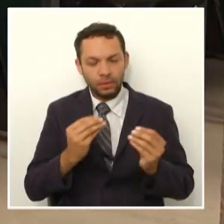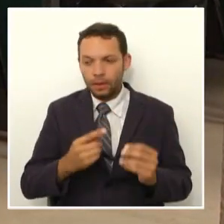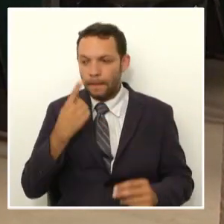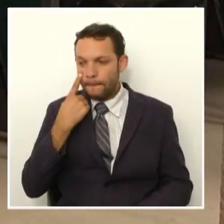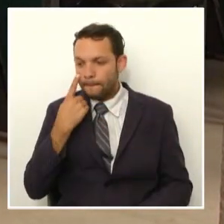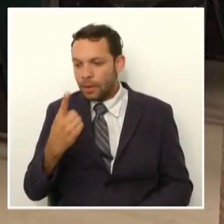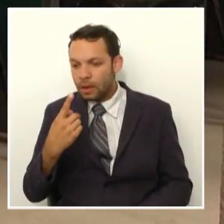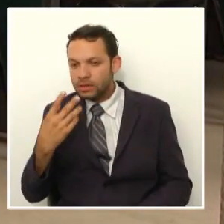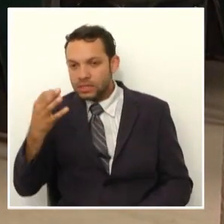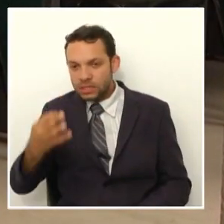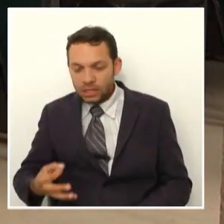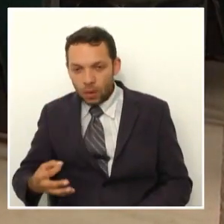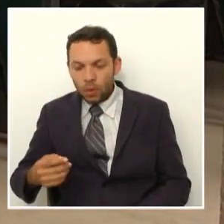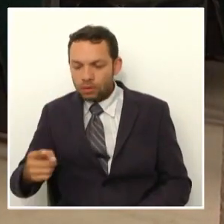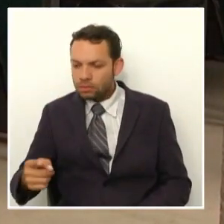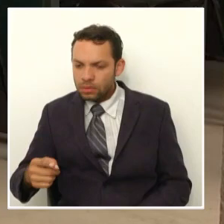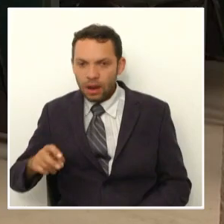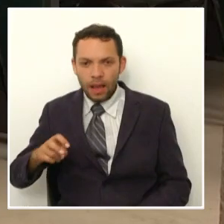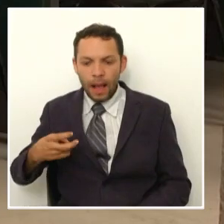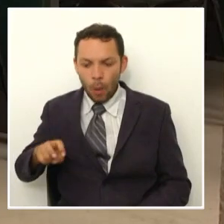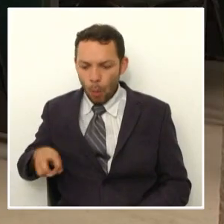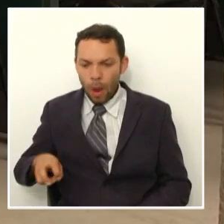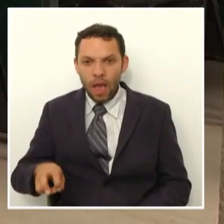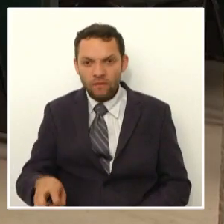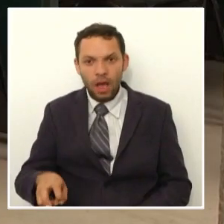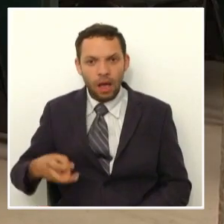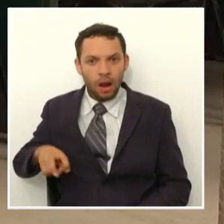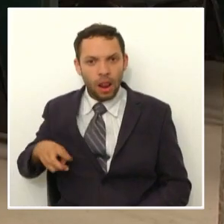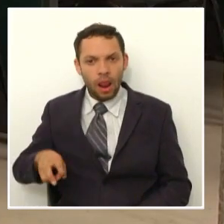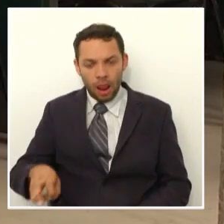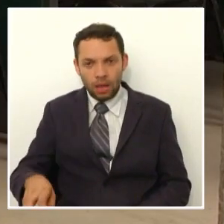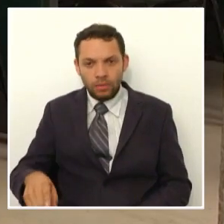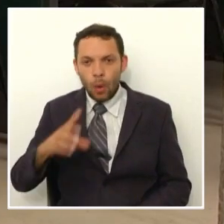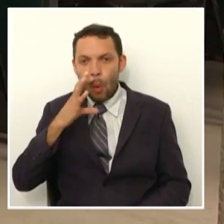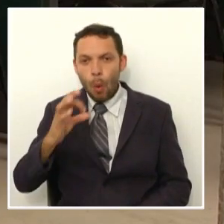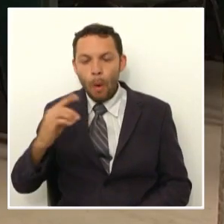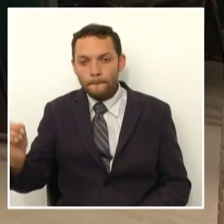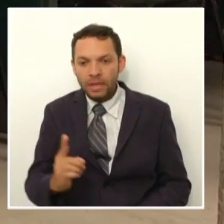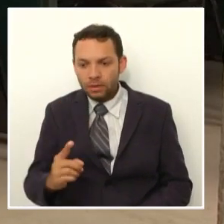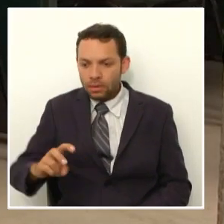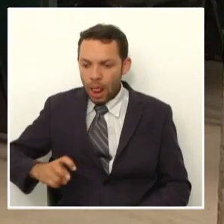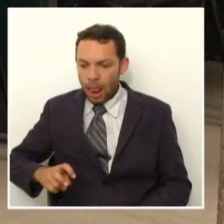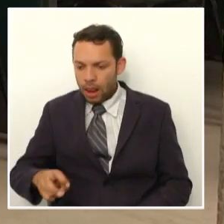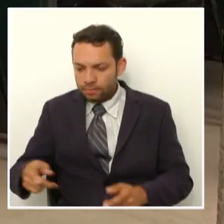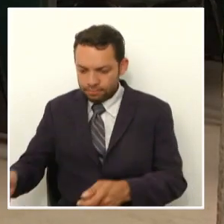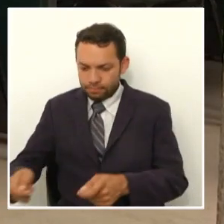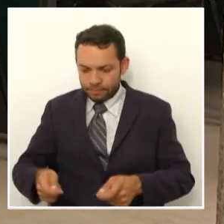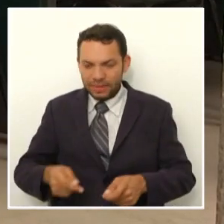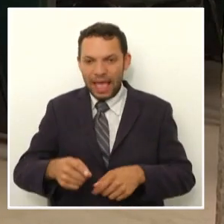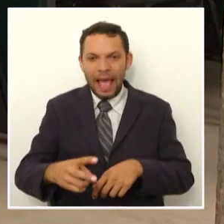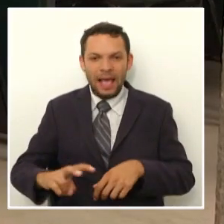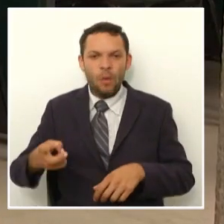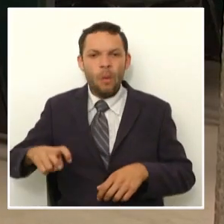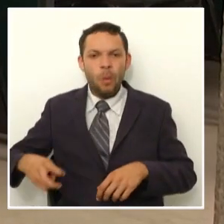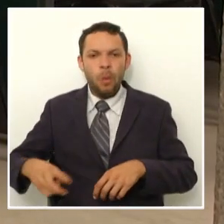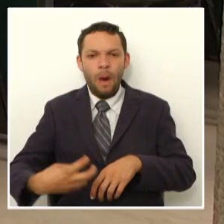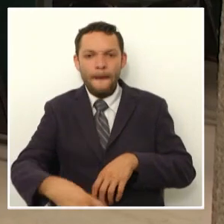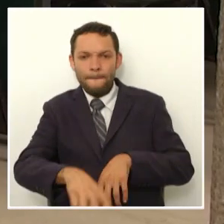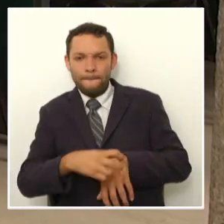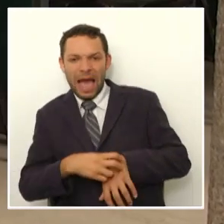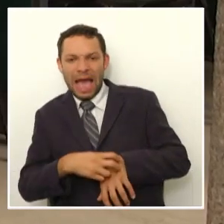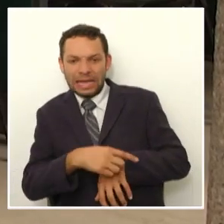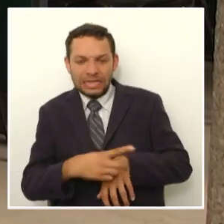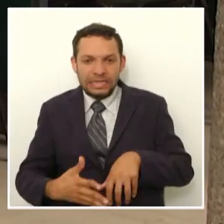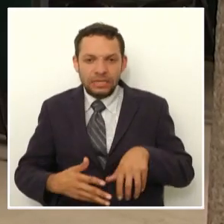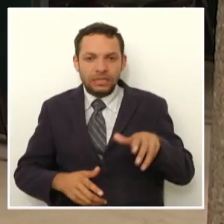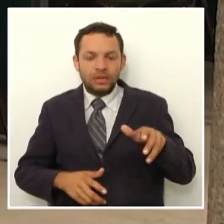una culebra venenosa, era una culebra rabo de ají. A él lo picó esa culebra, eso produce